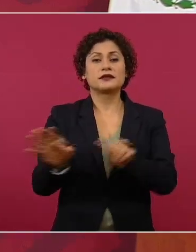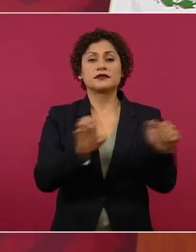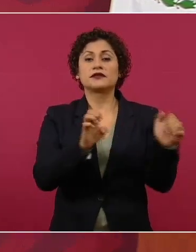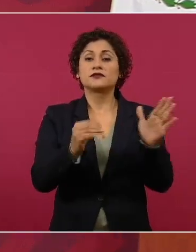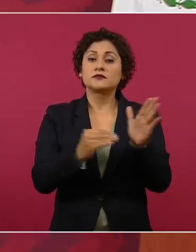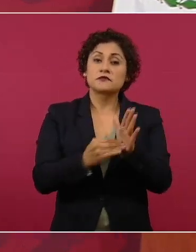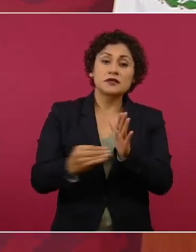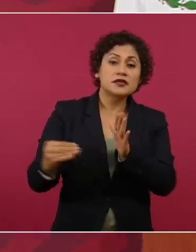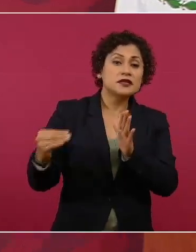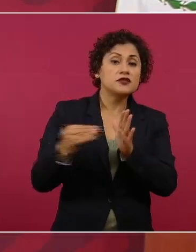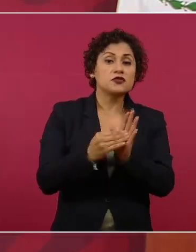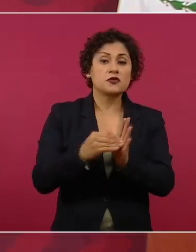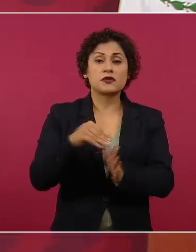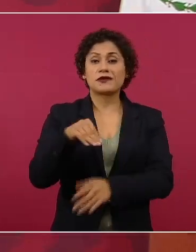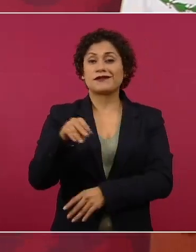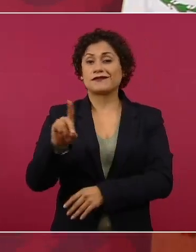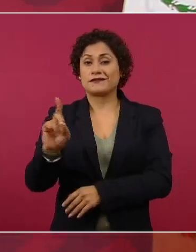3,600 millones de pesos.